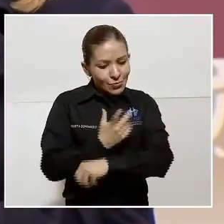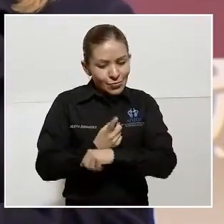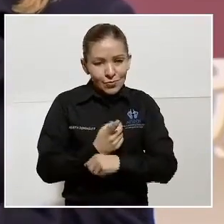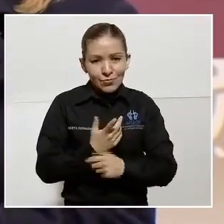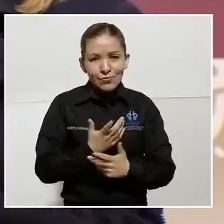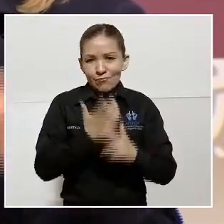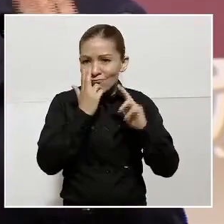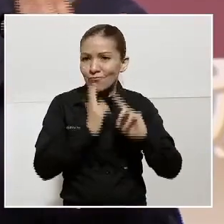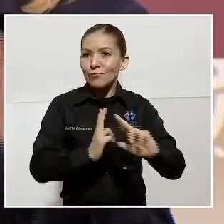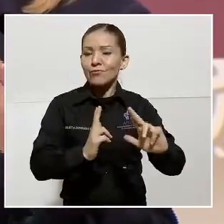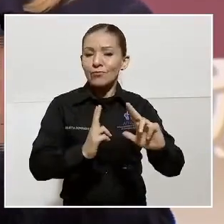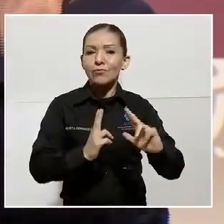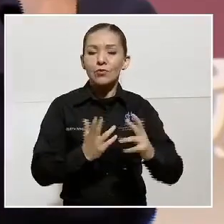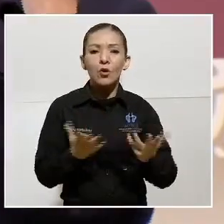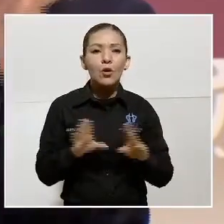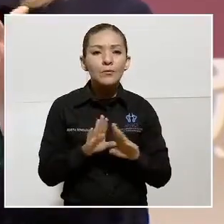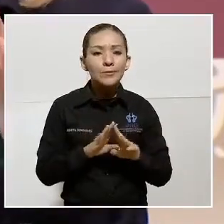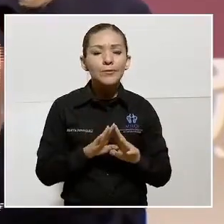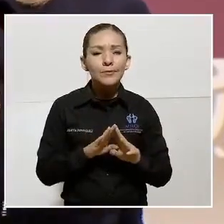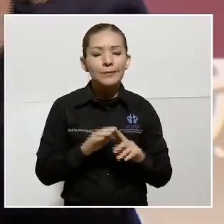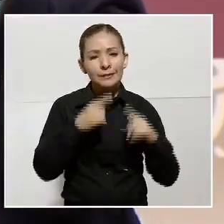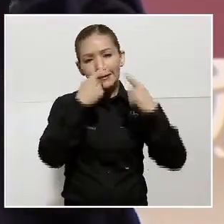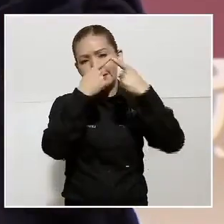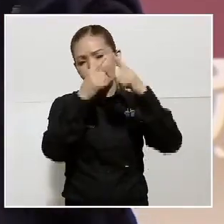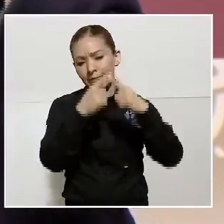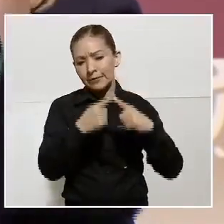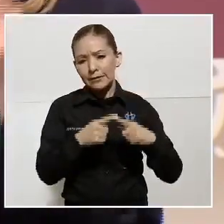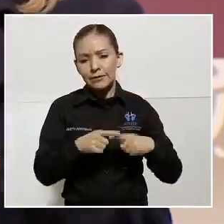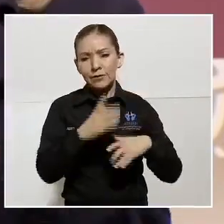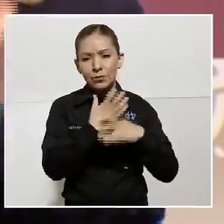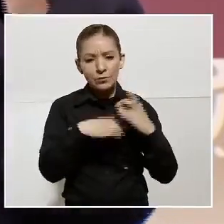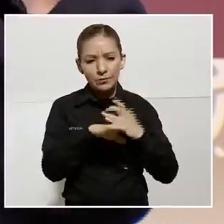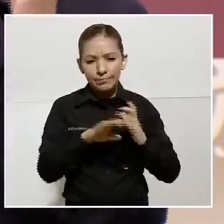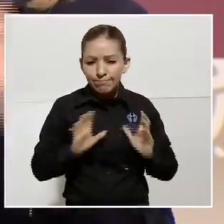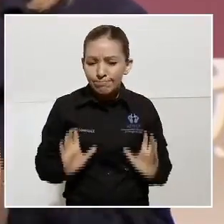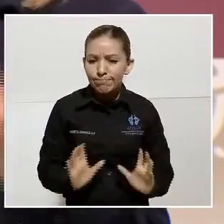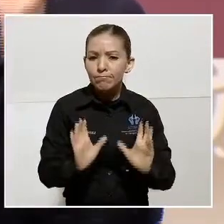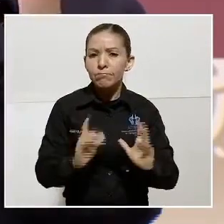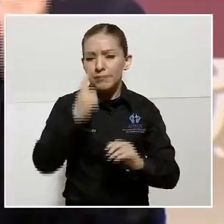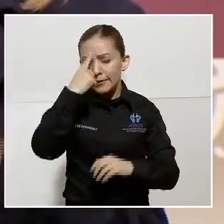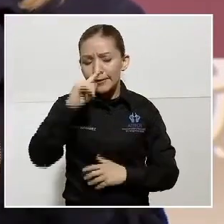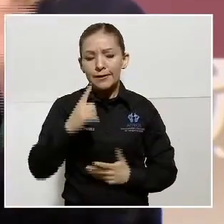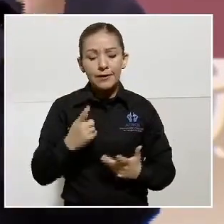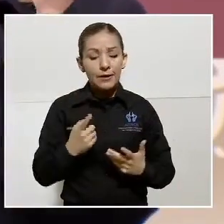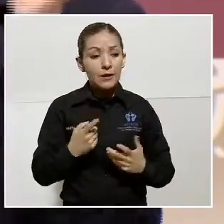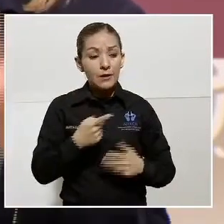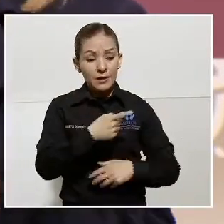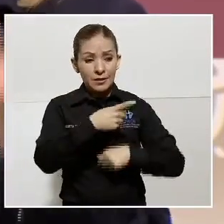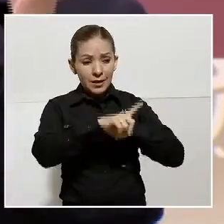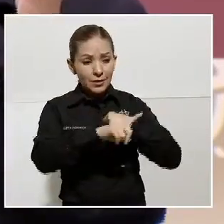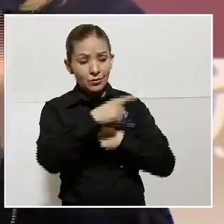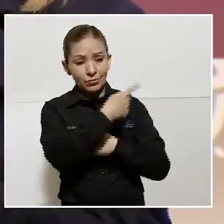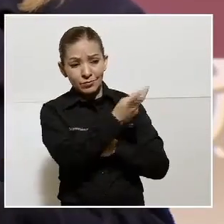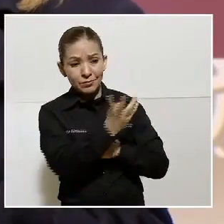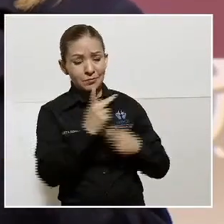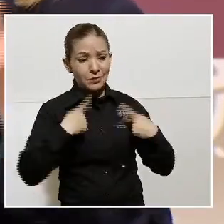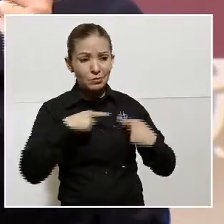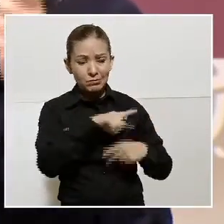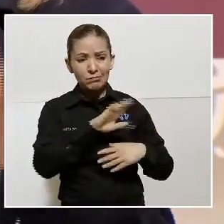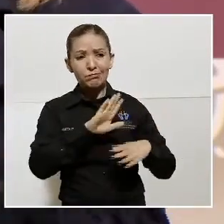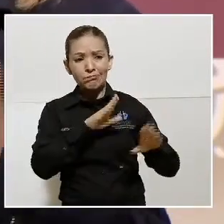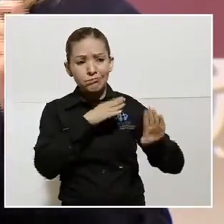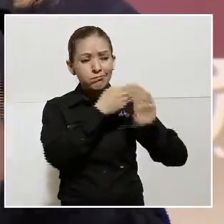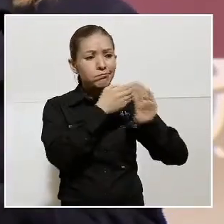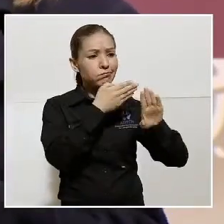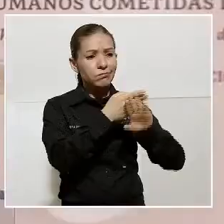que impulsando estas acciones encaminadas a restablecer el daño a las víctimas de graves violaciones a